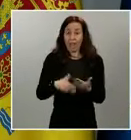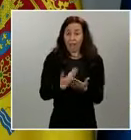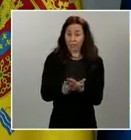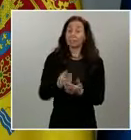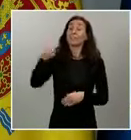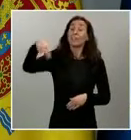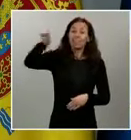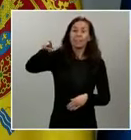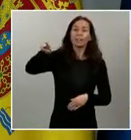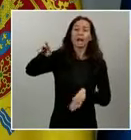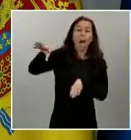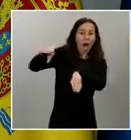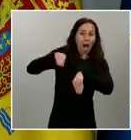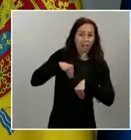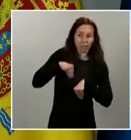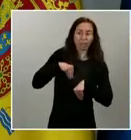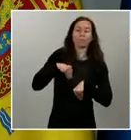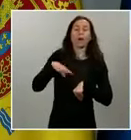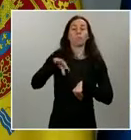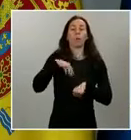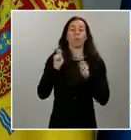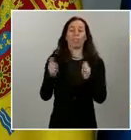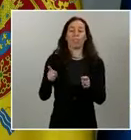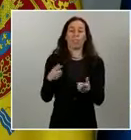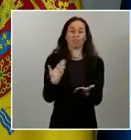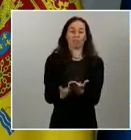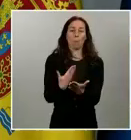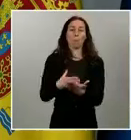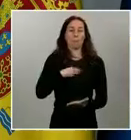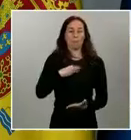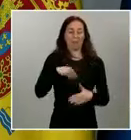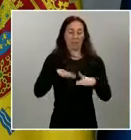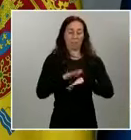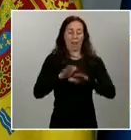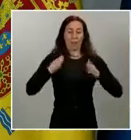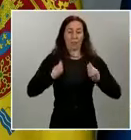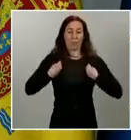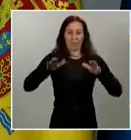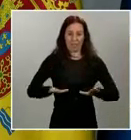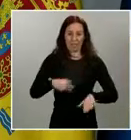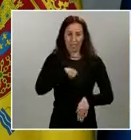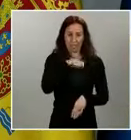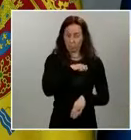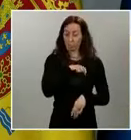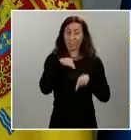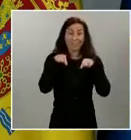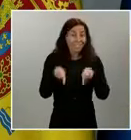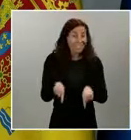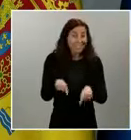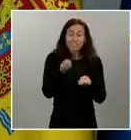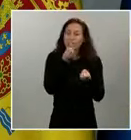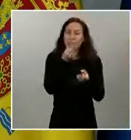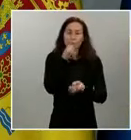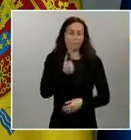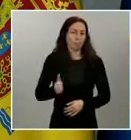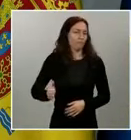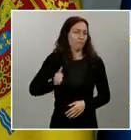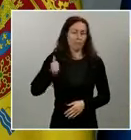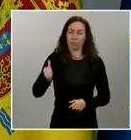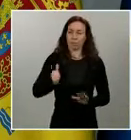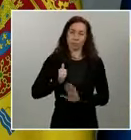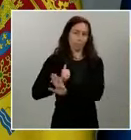la residencia legal en nuestro país. Por supuesto que esta información es rotundamente falsa y su única pretensión